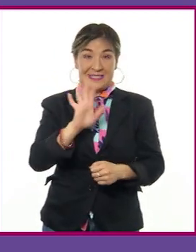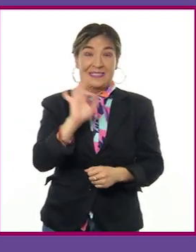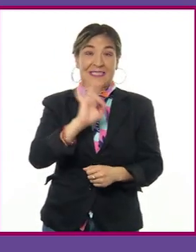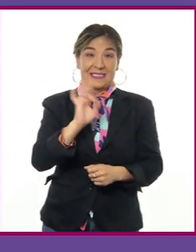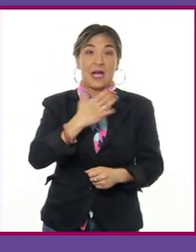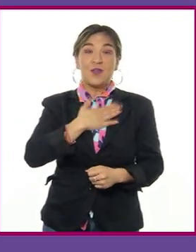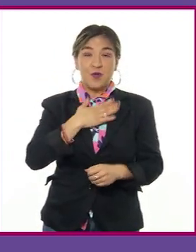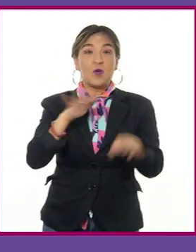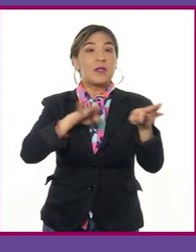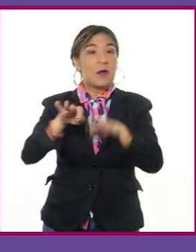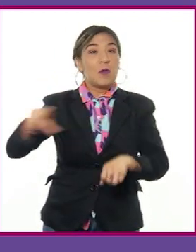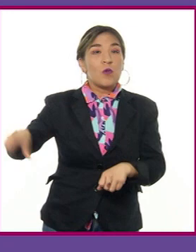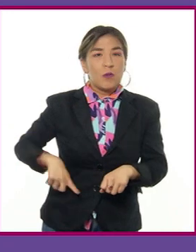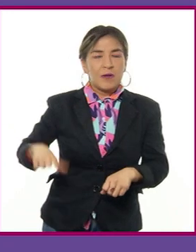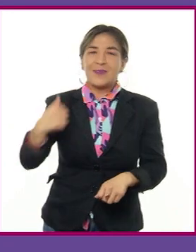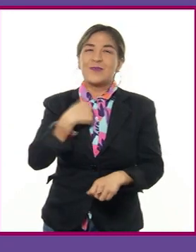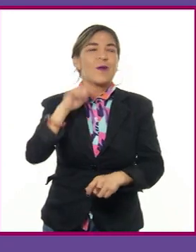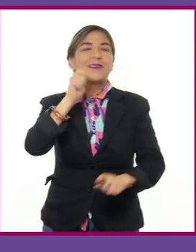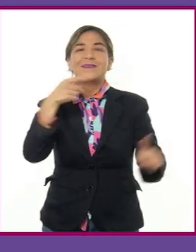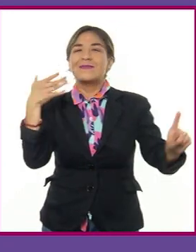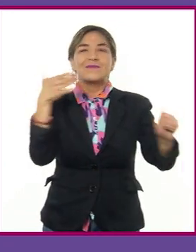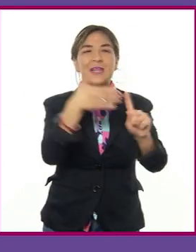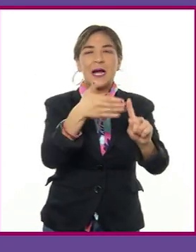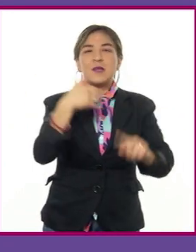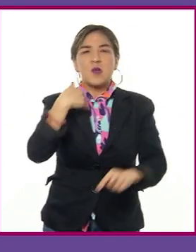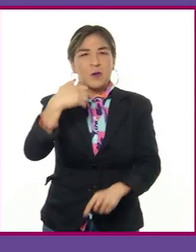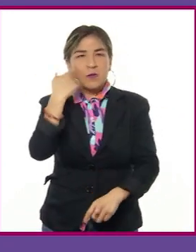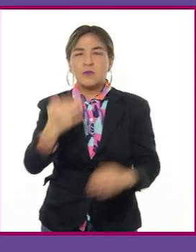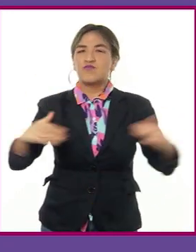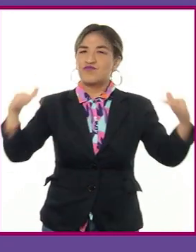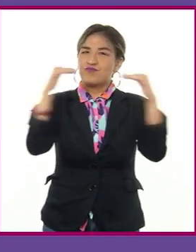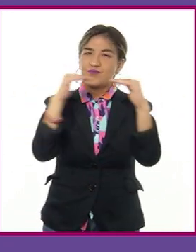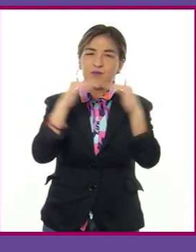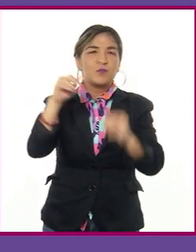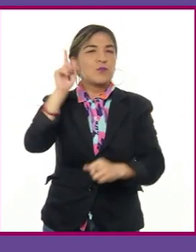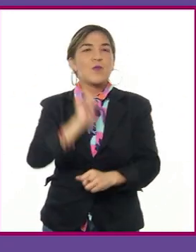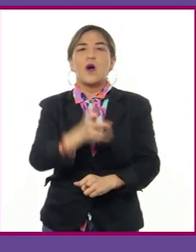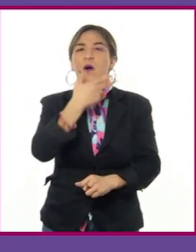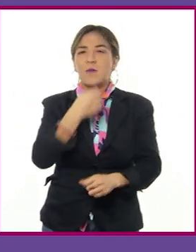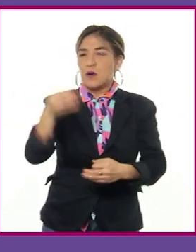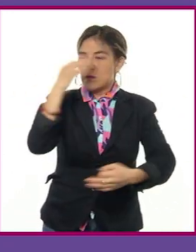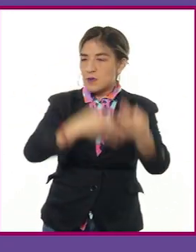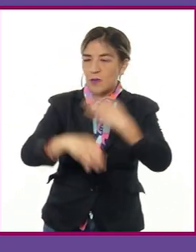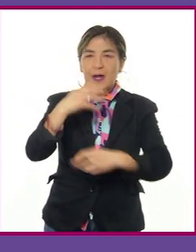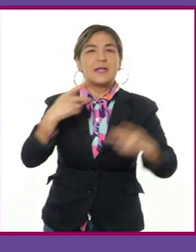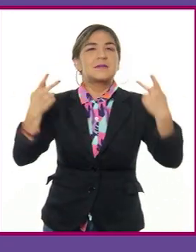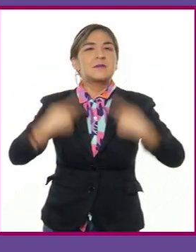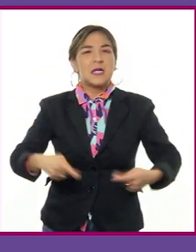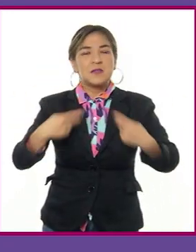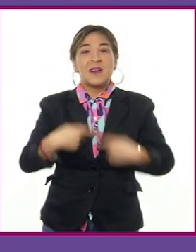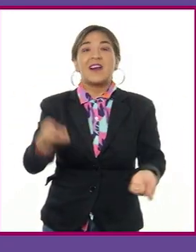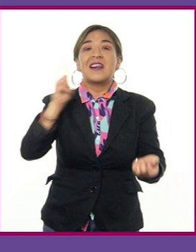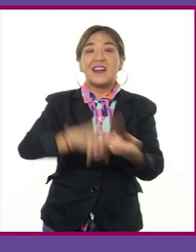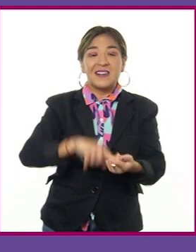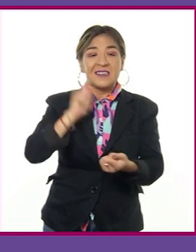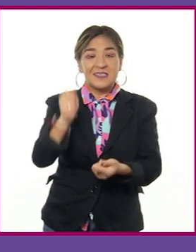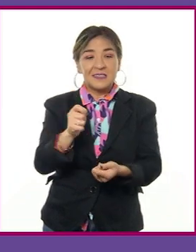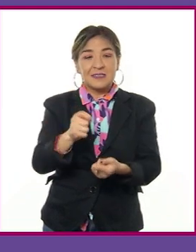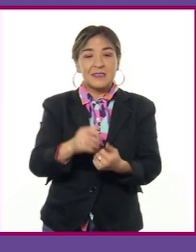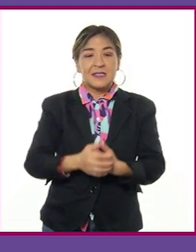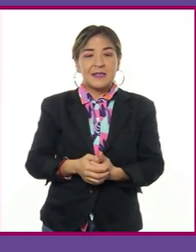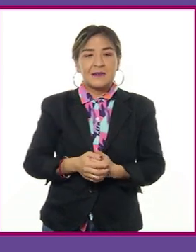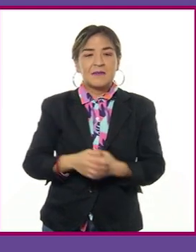servidora pública, mis mayores misiones serían luchar por la equidad de género y ayudar a todas las personas que se encuentran en camino para